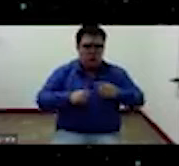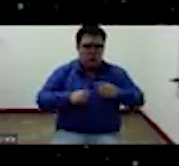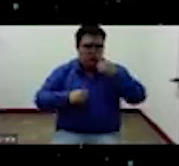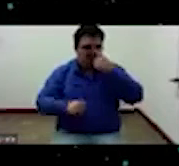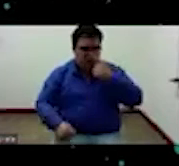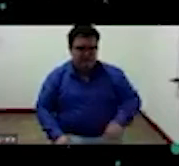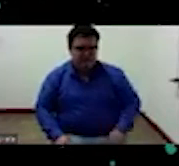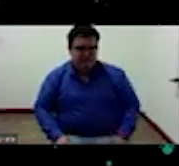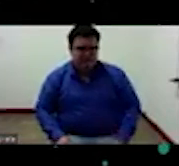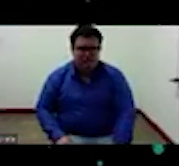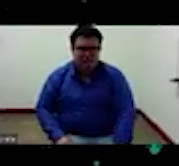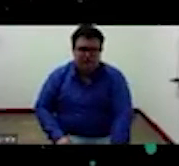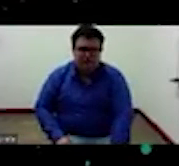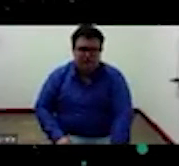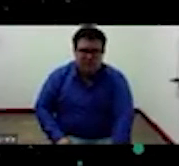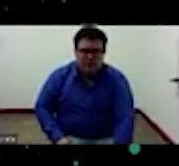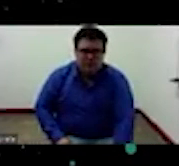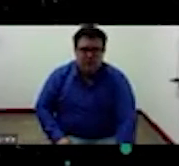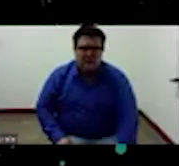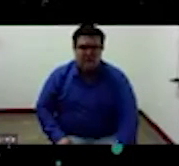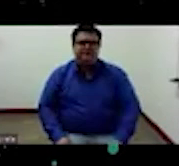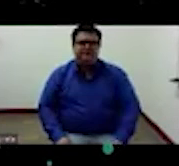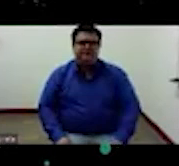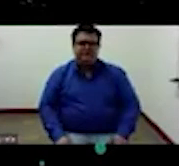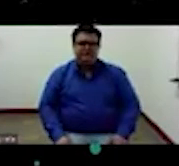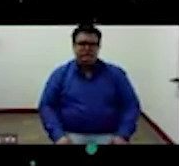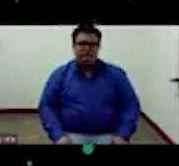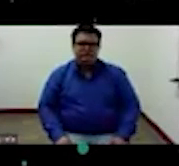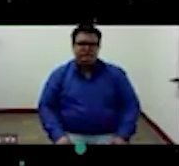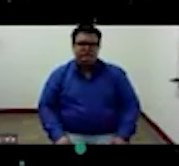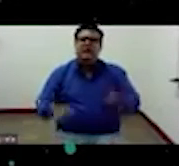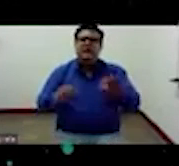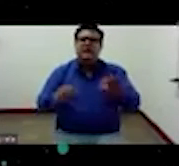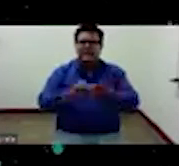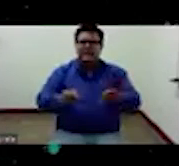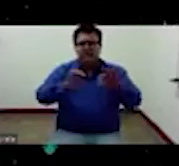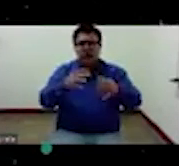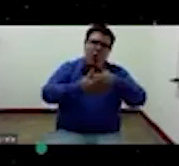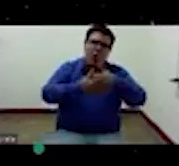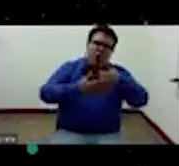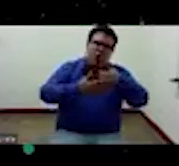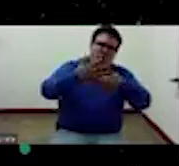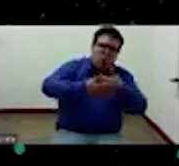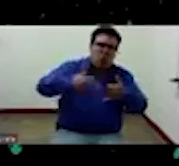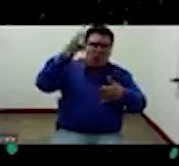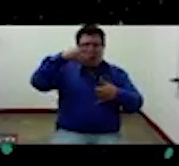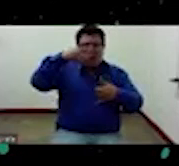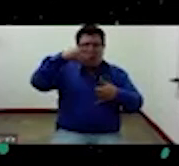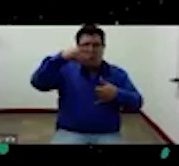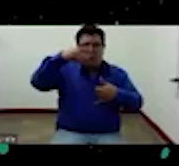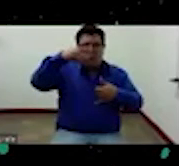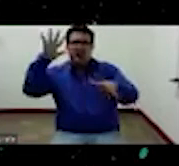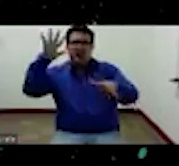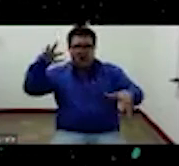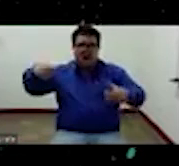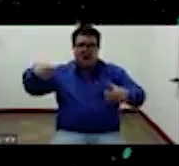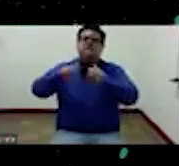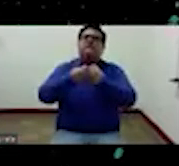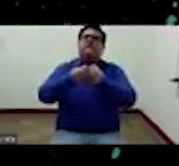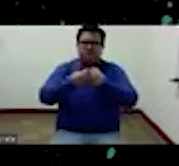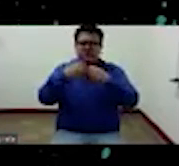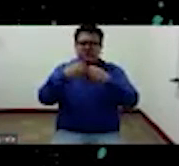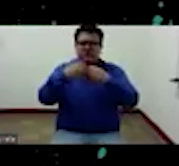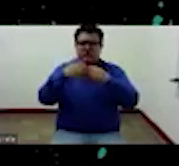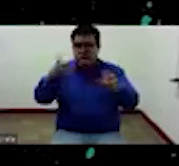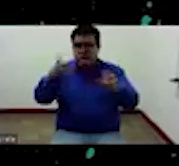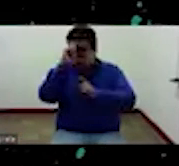La primera semana del convenio Colombo-México-Francia. Un homenaje a John Cage aparece en esa misma semana